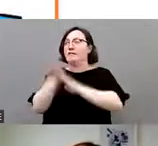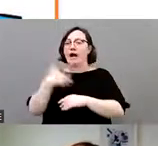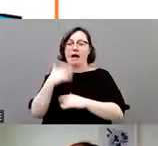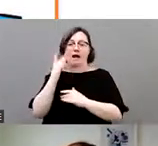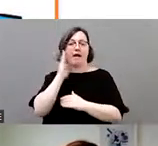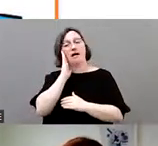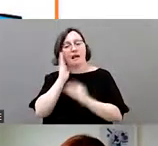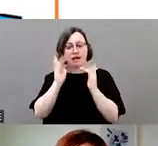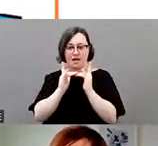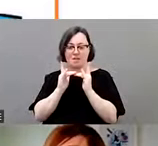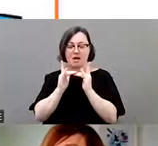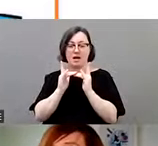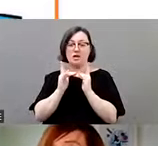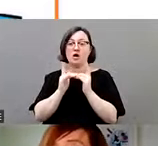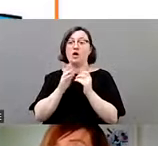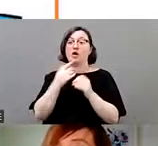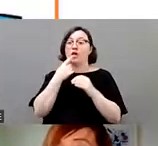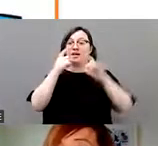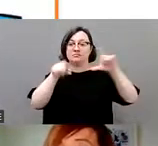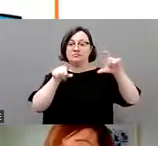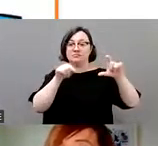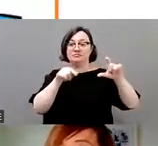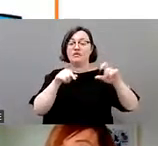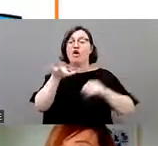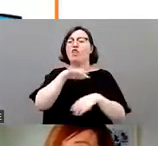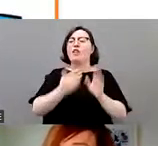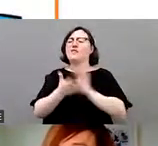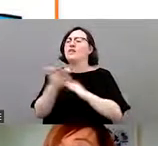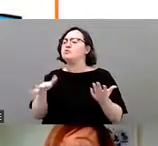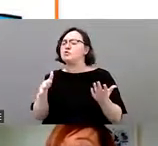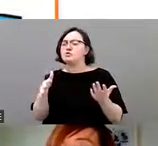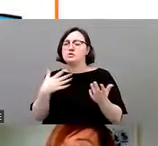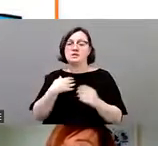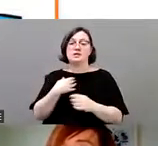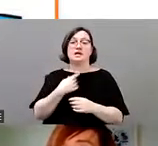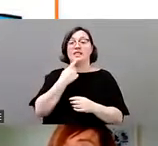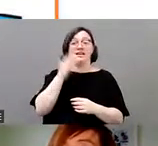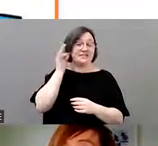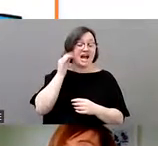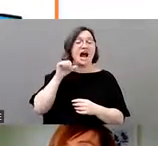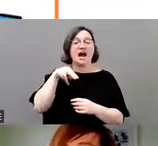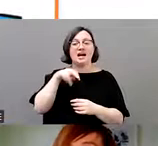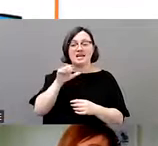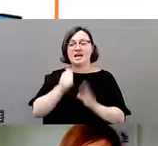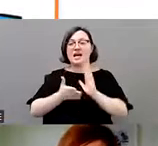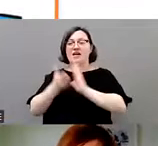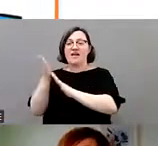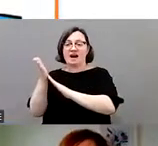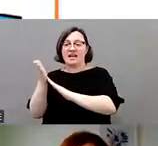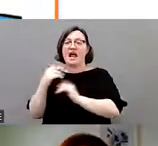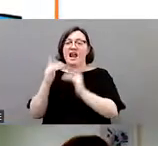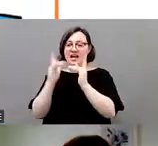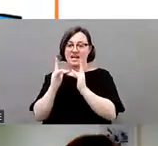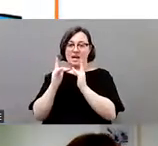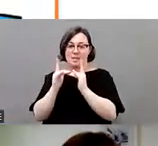pues le pongo y le digo, ¿dónde vamos a ir? Anne va a ir a la cama, porque sí que es verdad